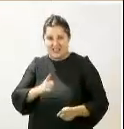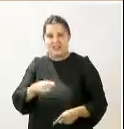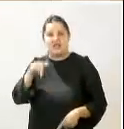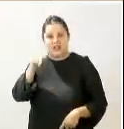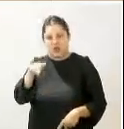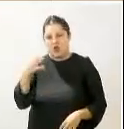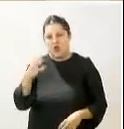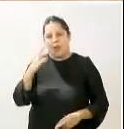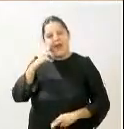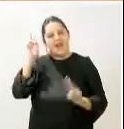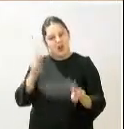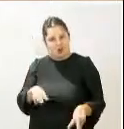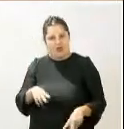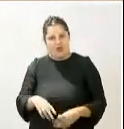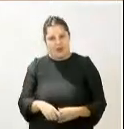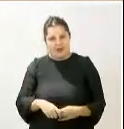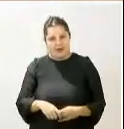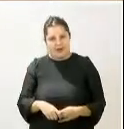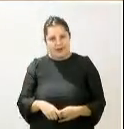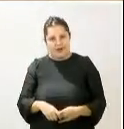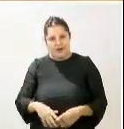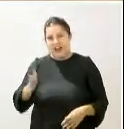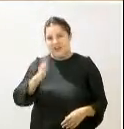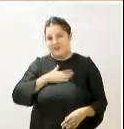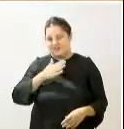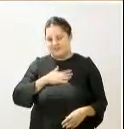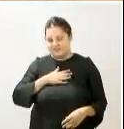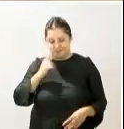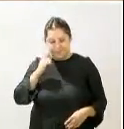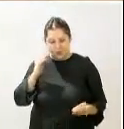Me resulta a mí muy chocante